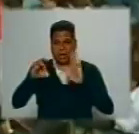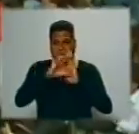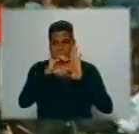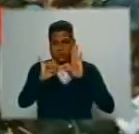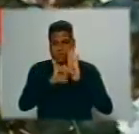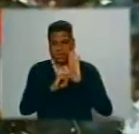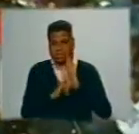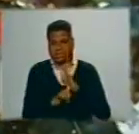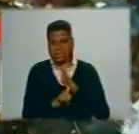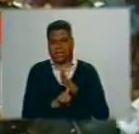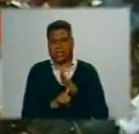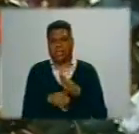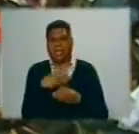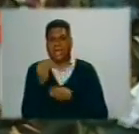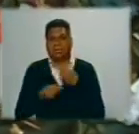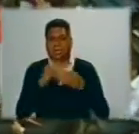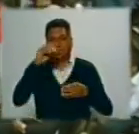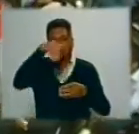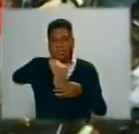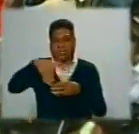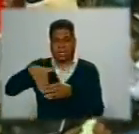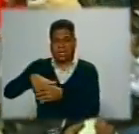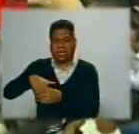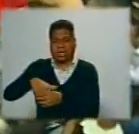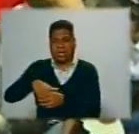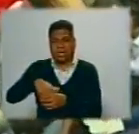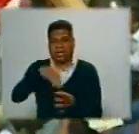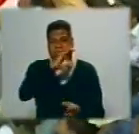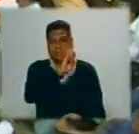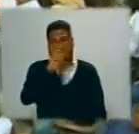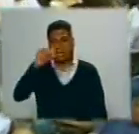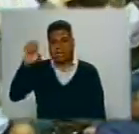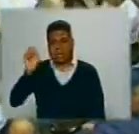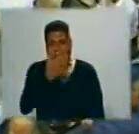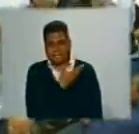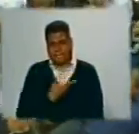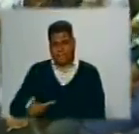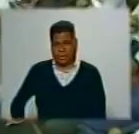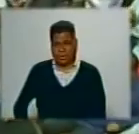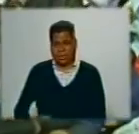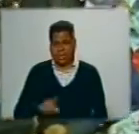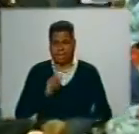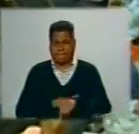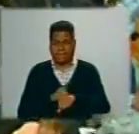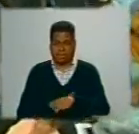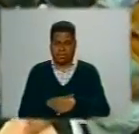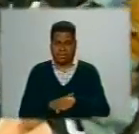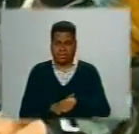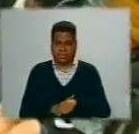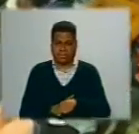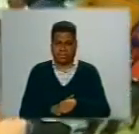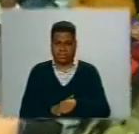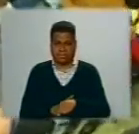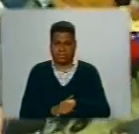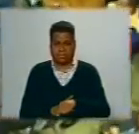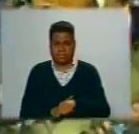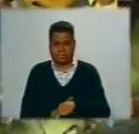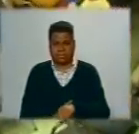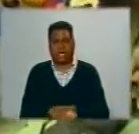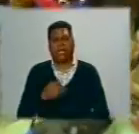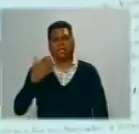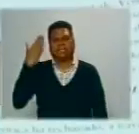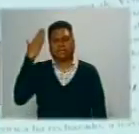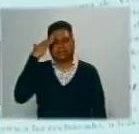celebrar elecciones en el primer cuatrimestre del año 2018. Así que el pueblo de Venezuela sabe que